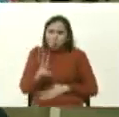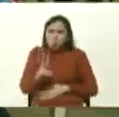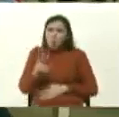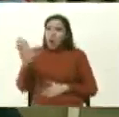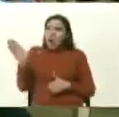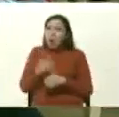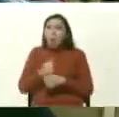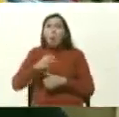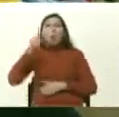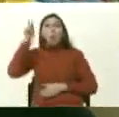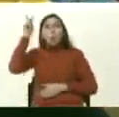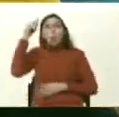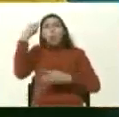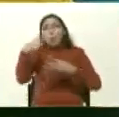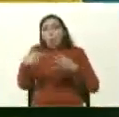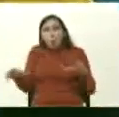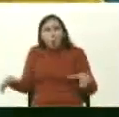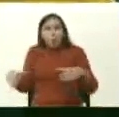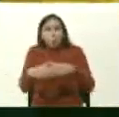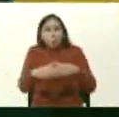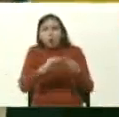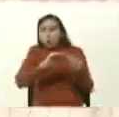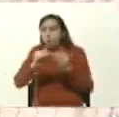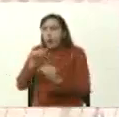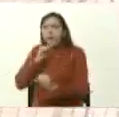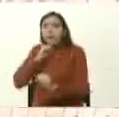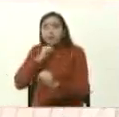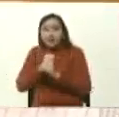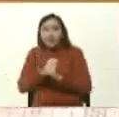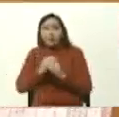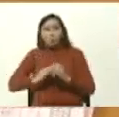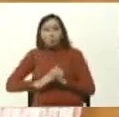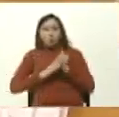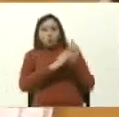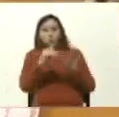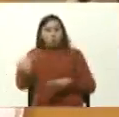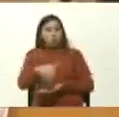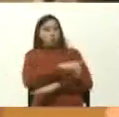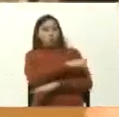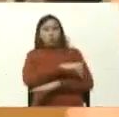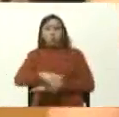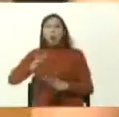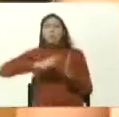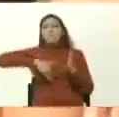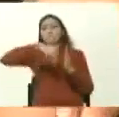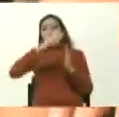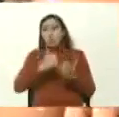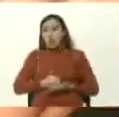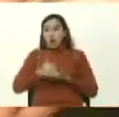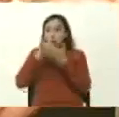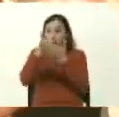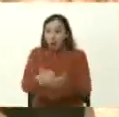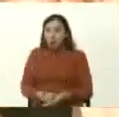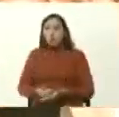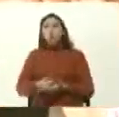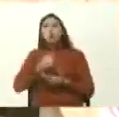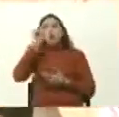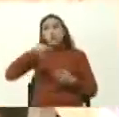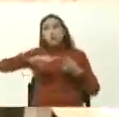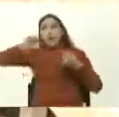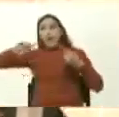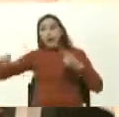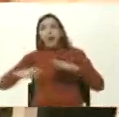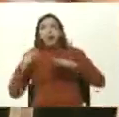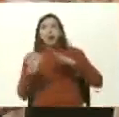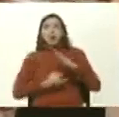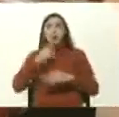a maestros, a maestras, a la comunidad, a los líderes y lideresas de las comunidades pintando, ayudando al equipo de Corpolet, ayudando al equipo de